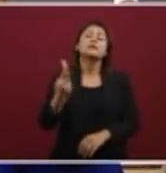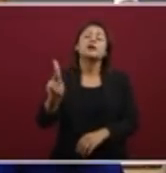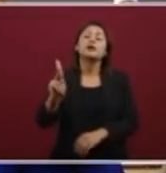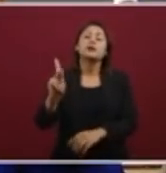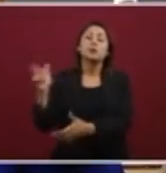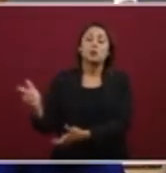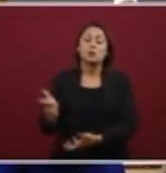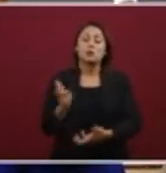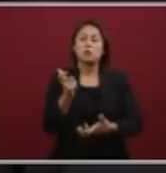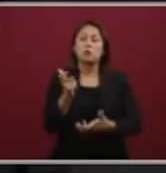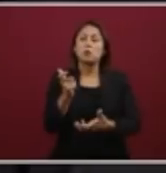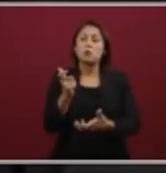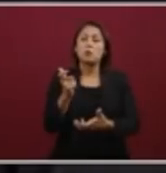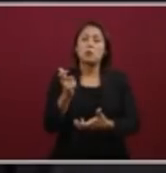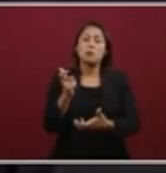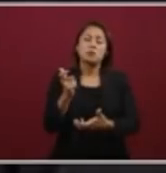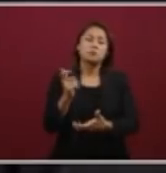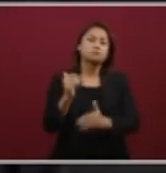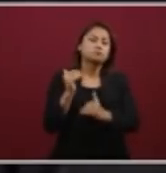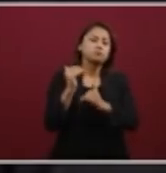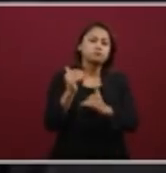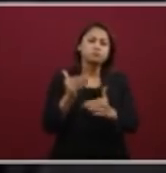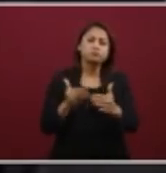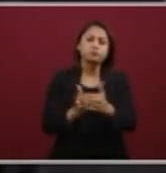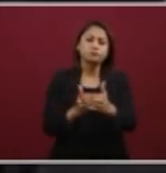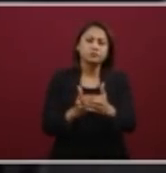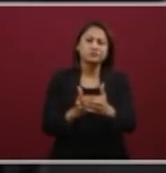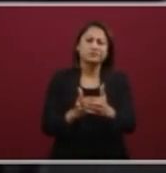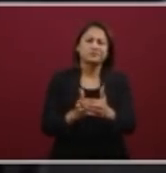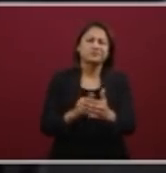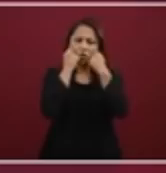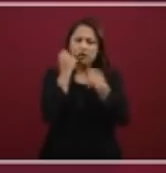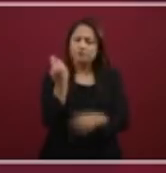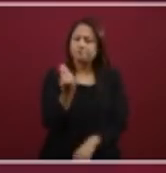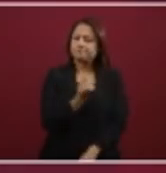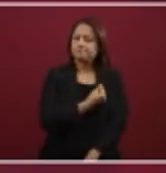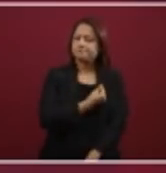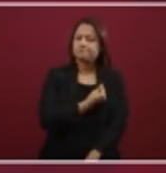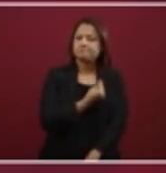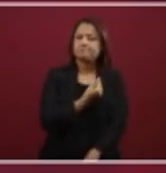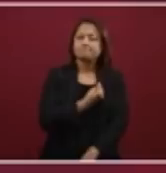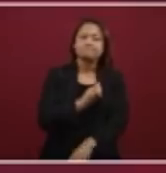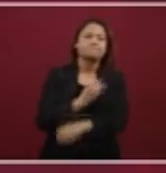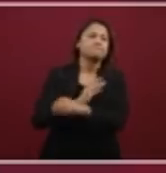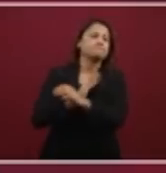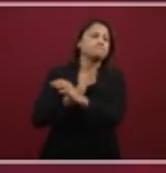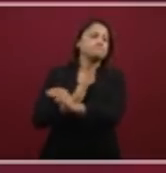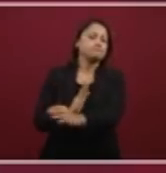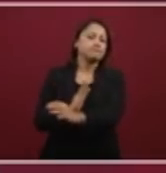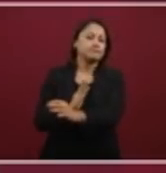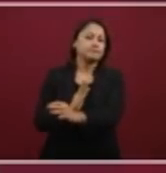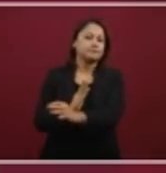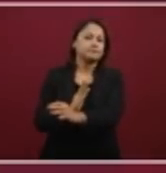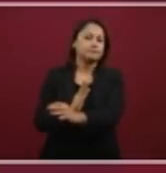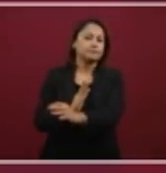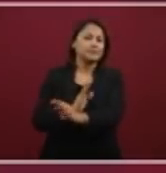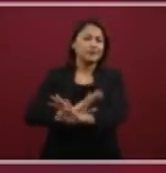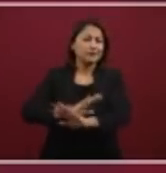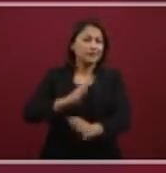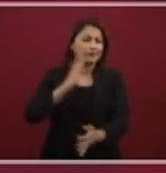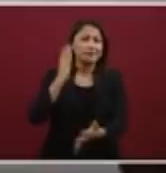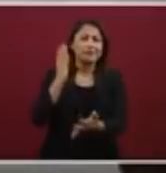son este inventos no se va a permitir el guachi cold